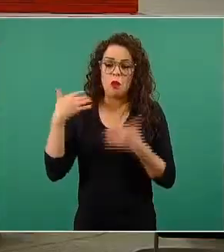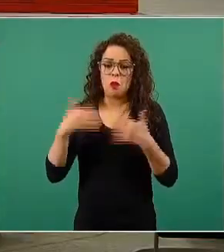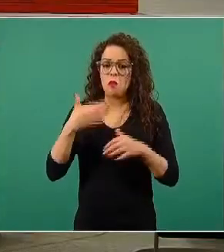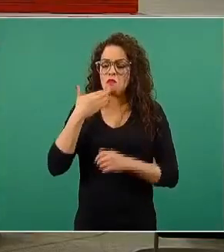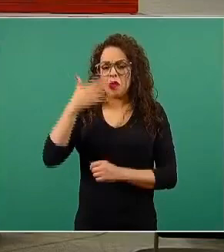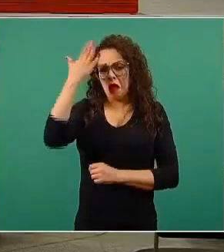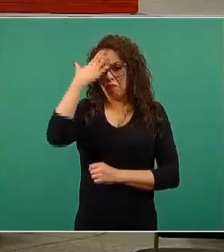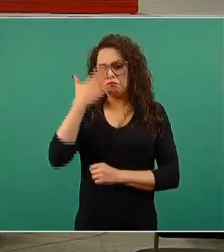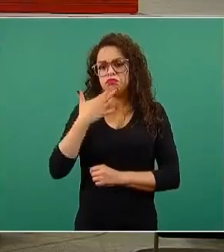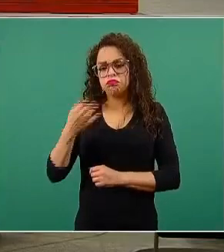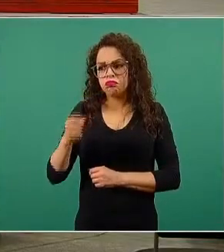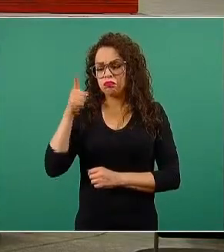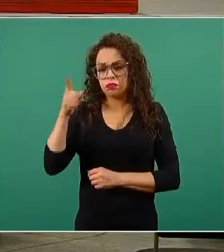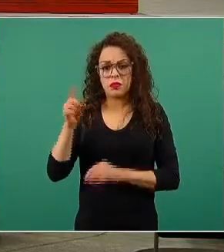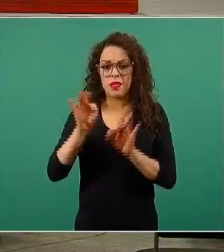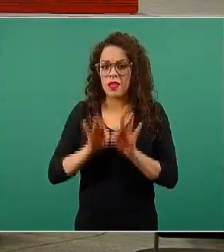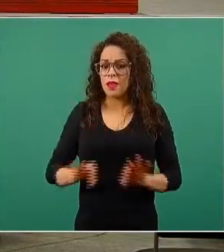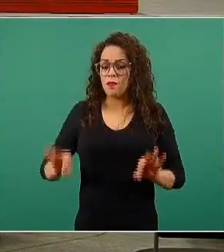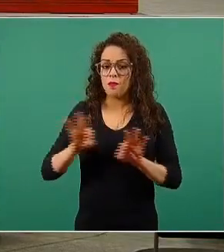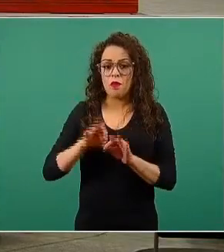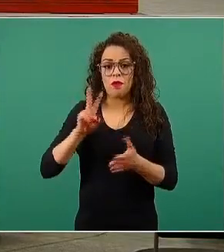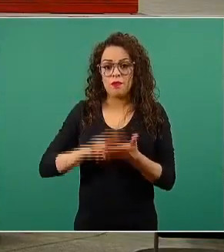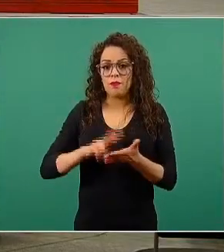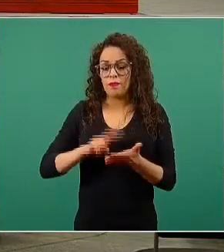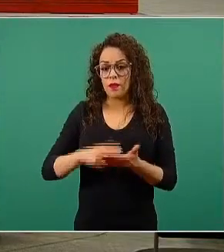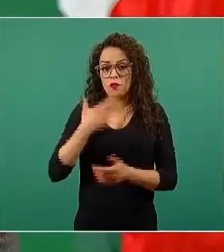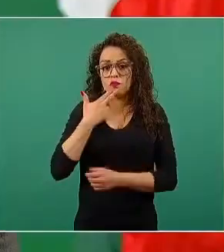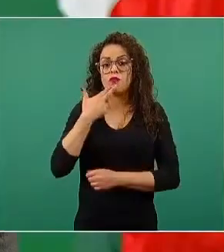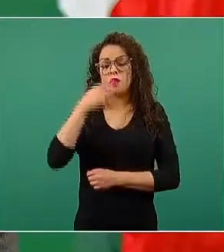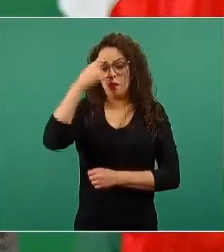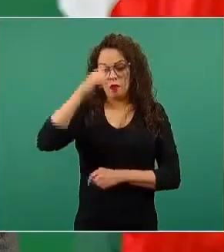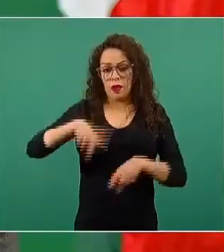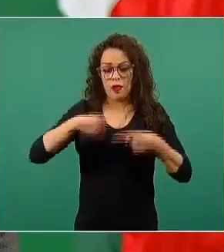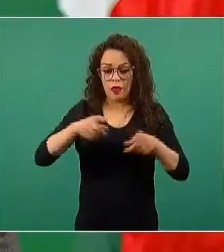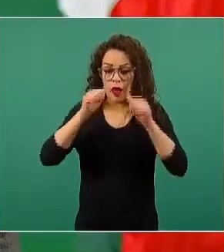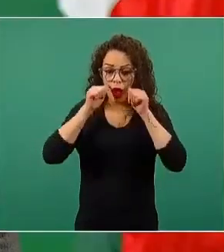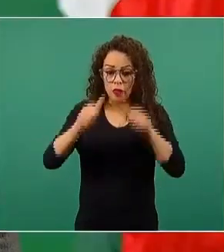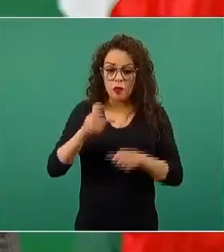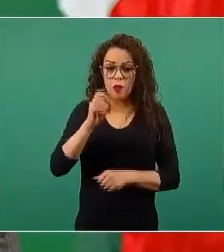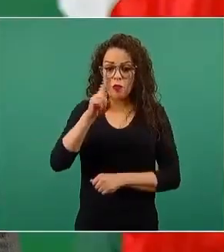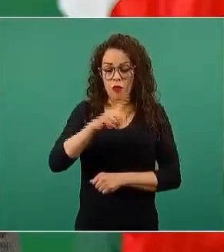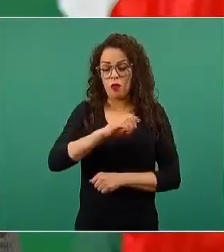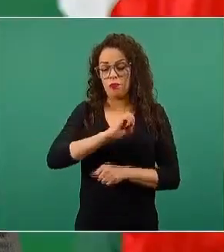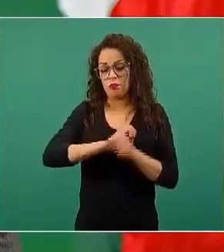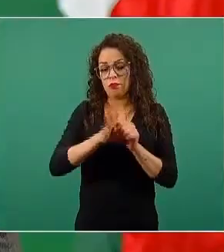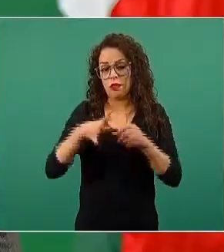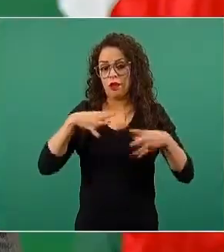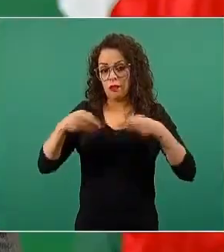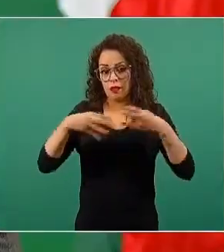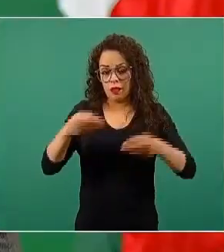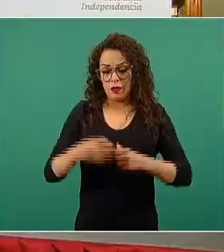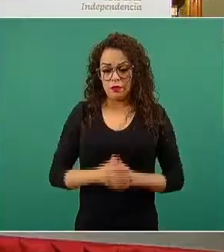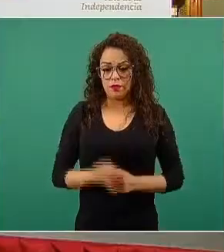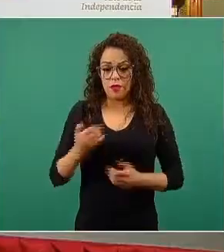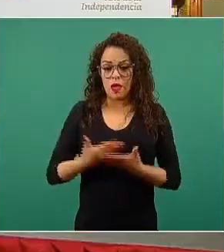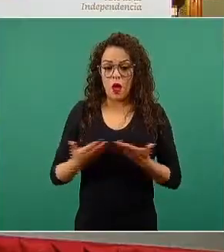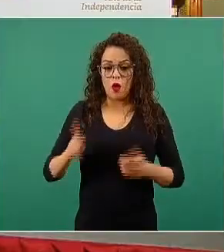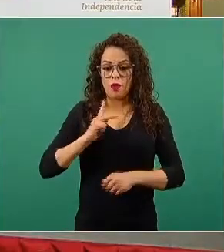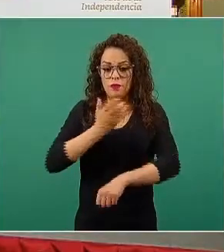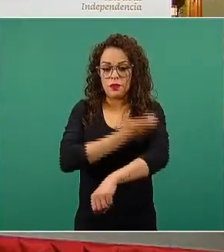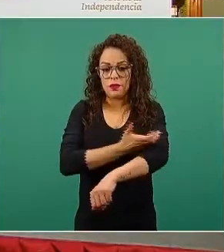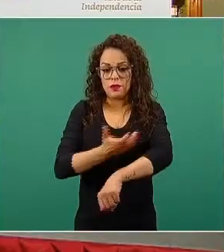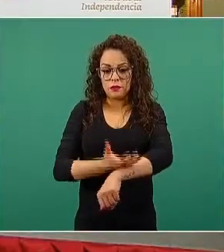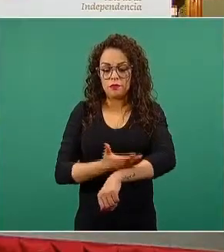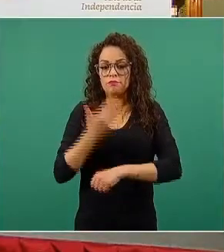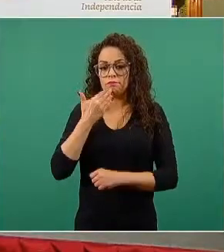fueron han sido pieza clave para la atención de la epidemia, y ahora también con un gran liderazgo, mis compañeras y compañeros,